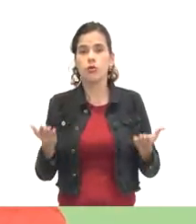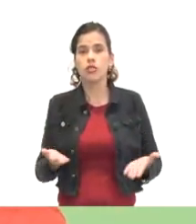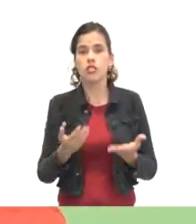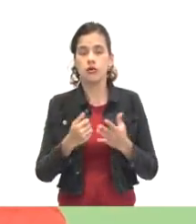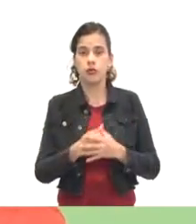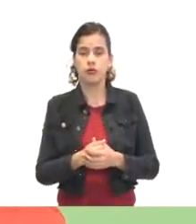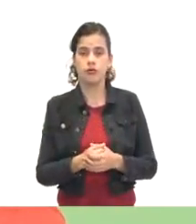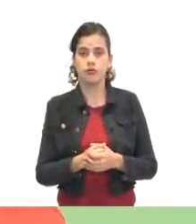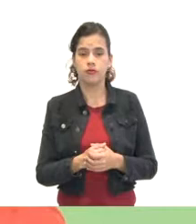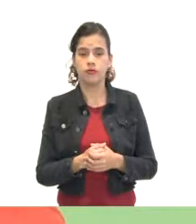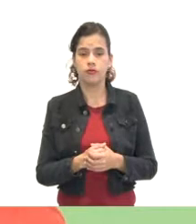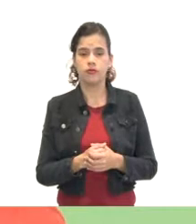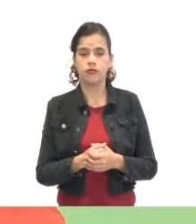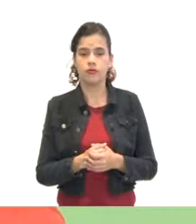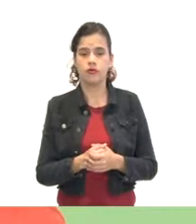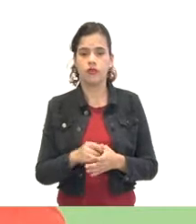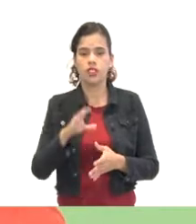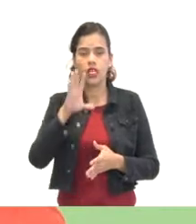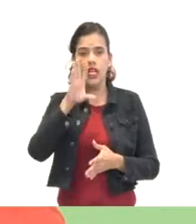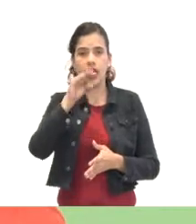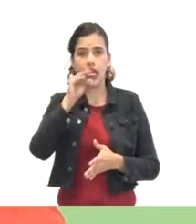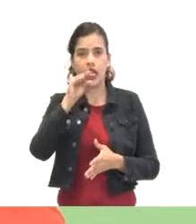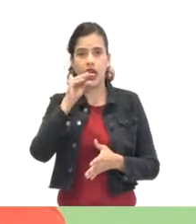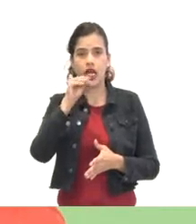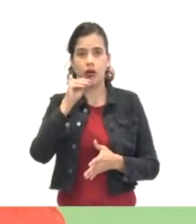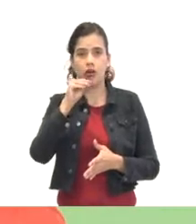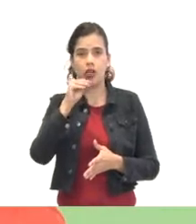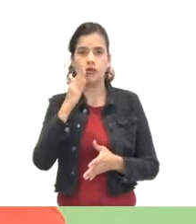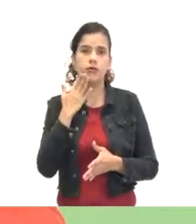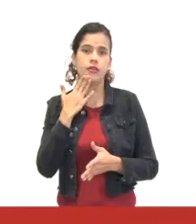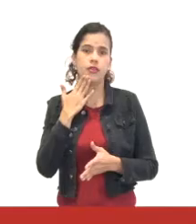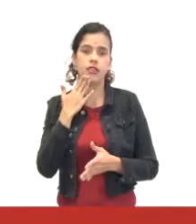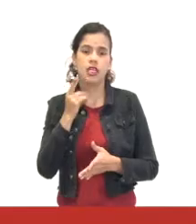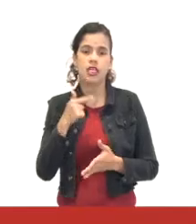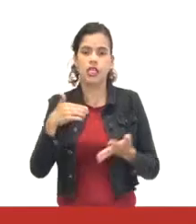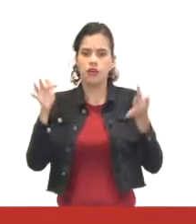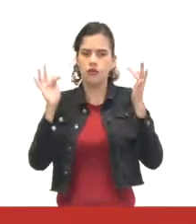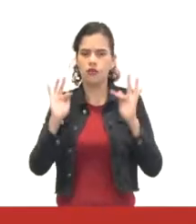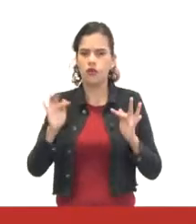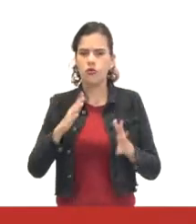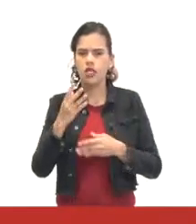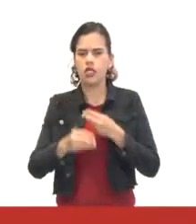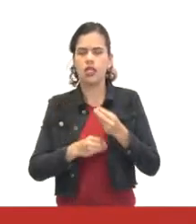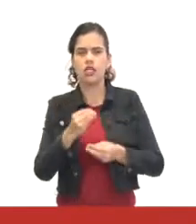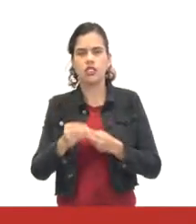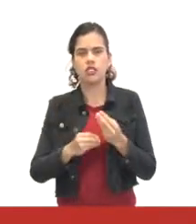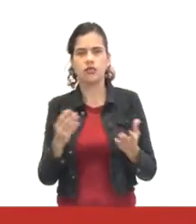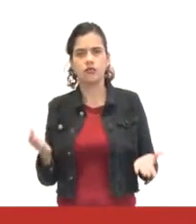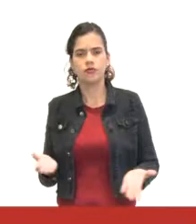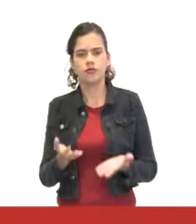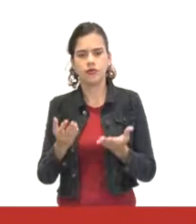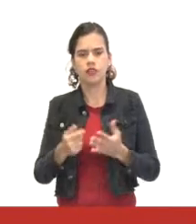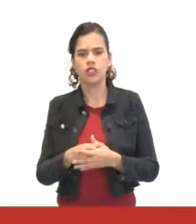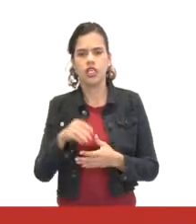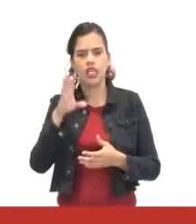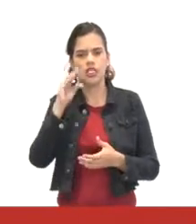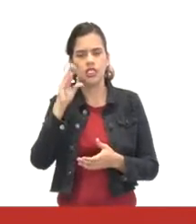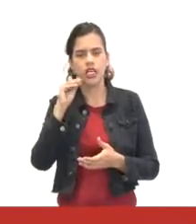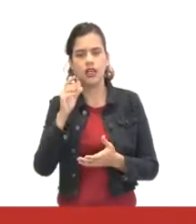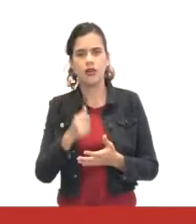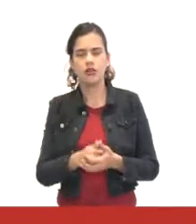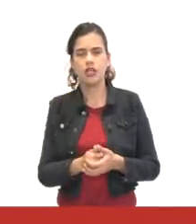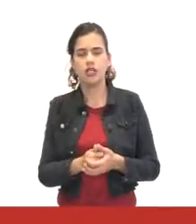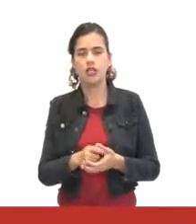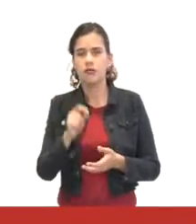propiciemos el habla materna, y qué mejor manera de hacer, de propiciar esa habla